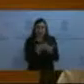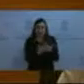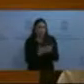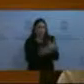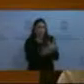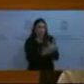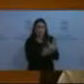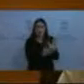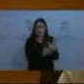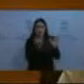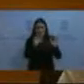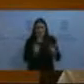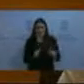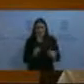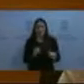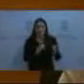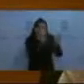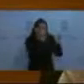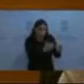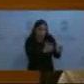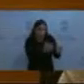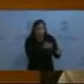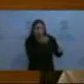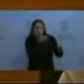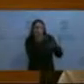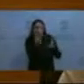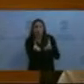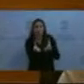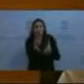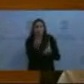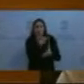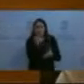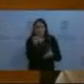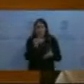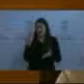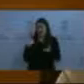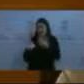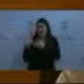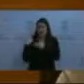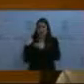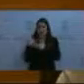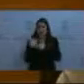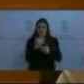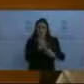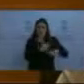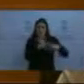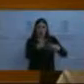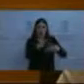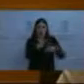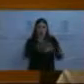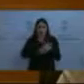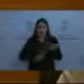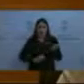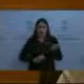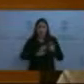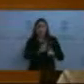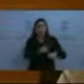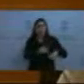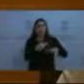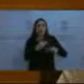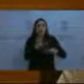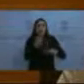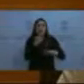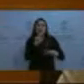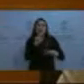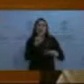la reducción. Usted nos informaba de ella hace unas semanas a través de una respuesta escrita. Nos decía usted en la respuesta: transferencia